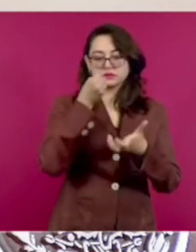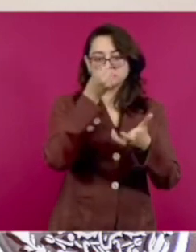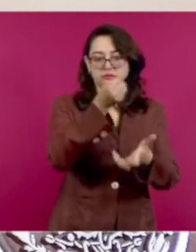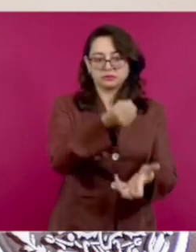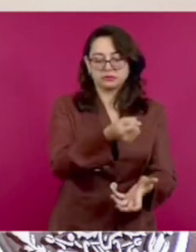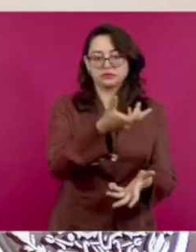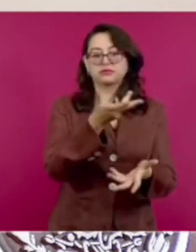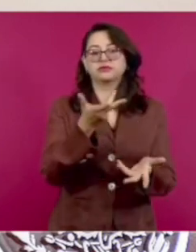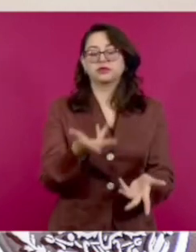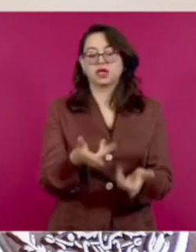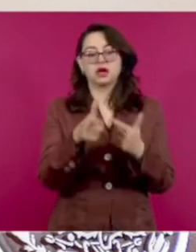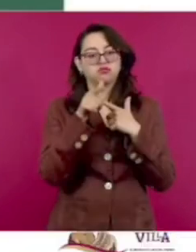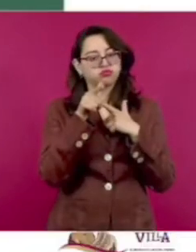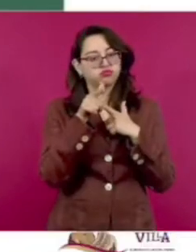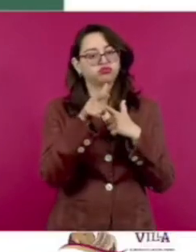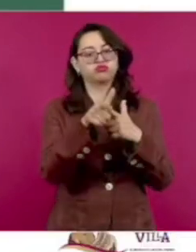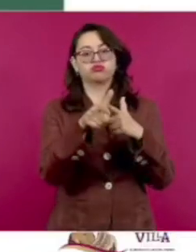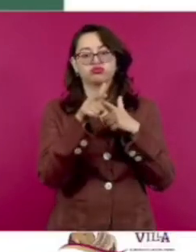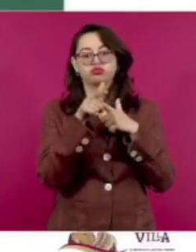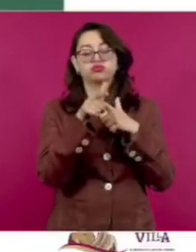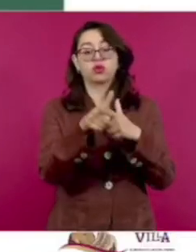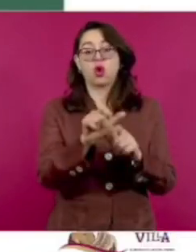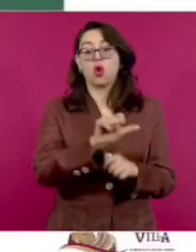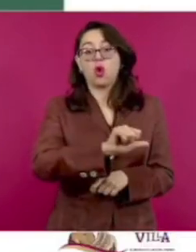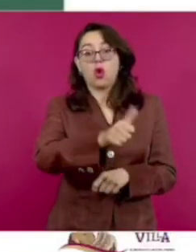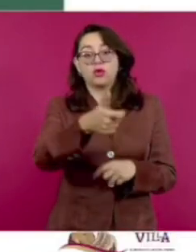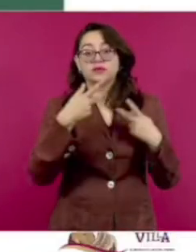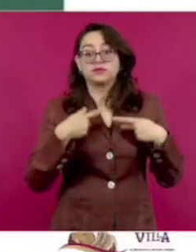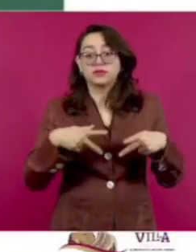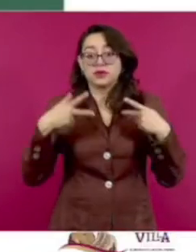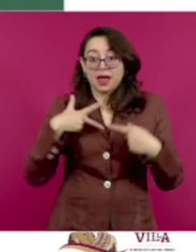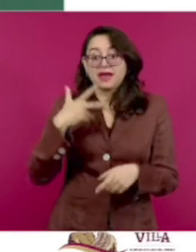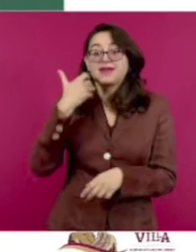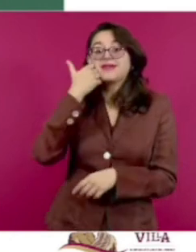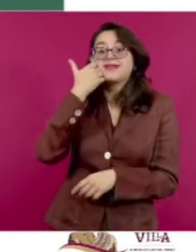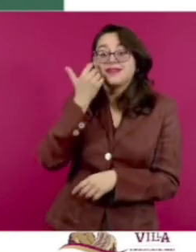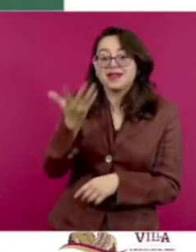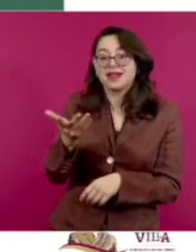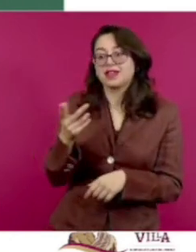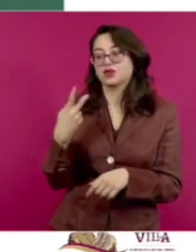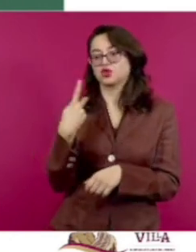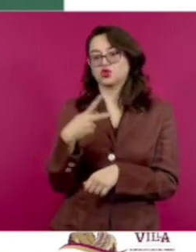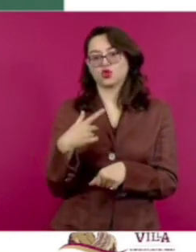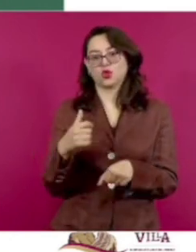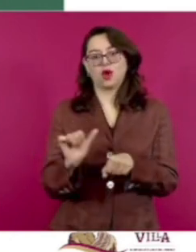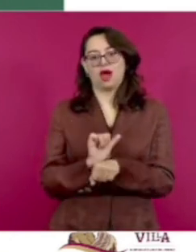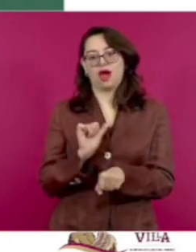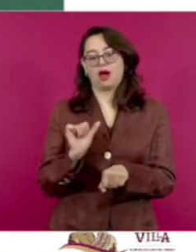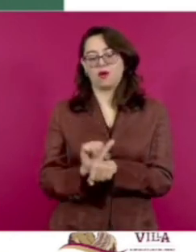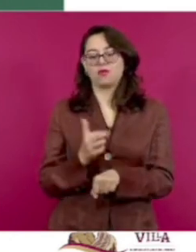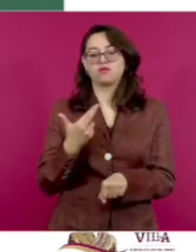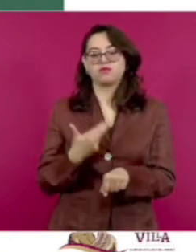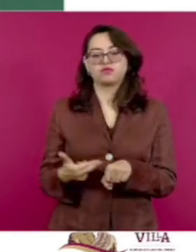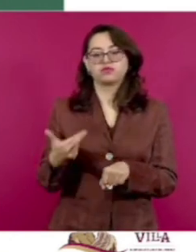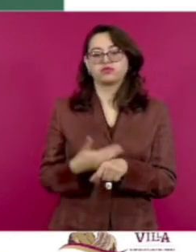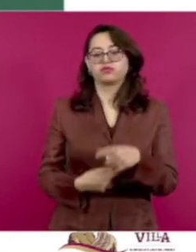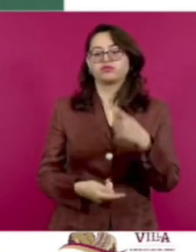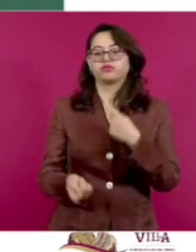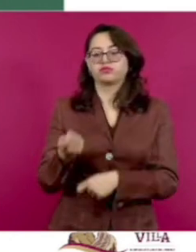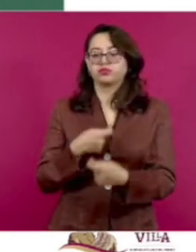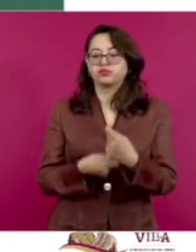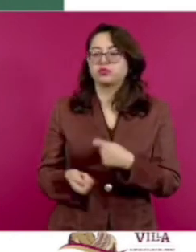participantes, continúa la demanda de personas que solicitan la regularización de vehículos usados de